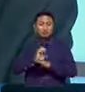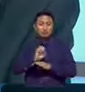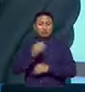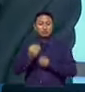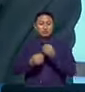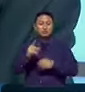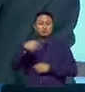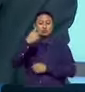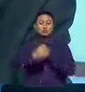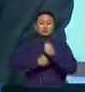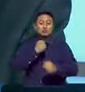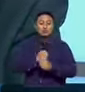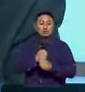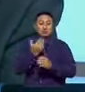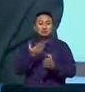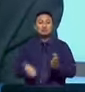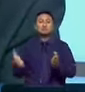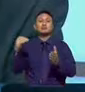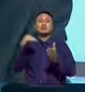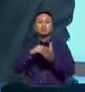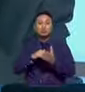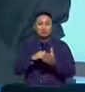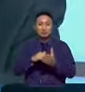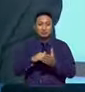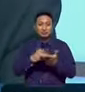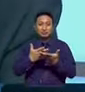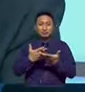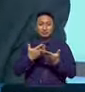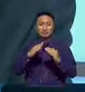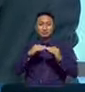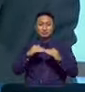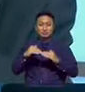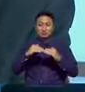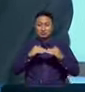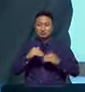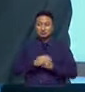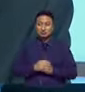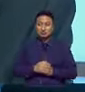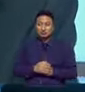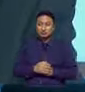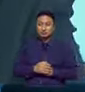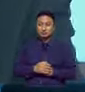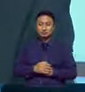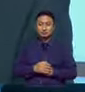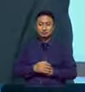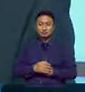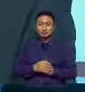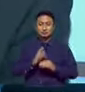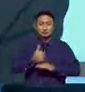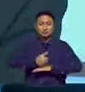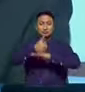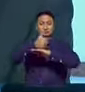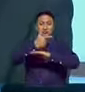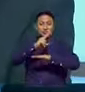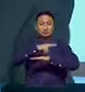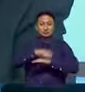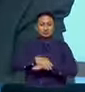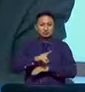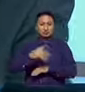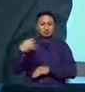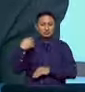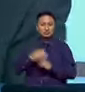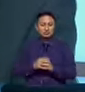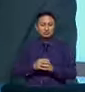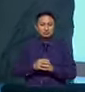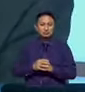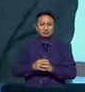los próximos años, que es reinstitucionalizarse democráticamente, tener autoridades de control que funcionen, un fiscal que dé garantías